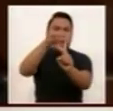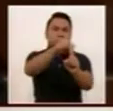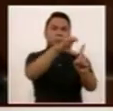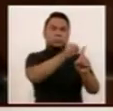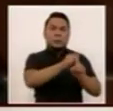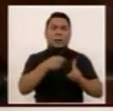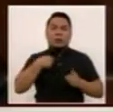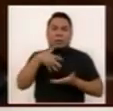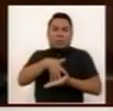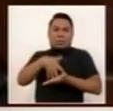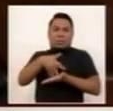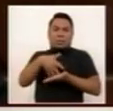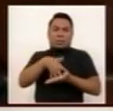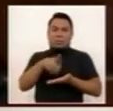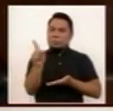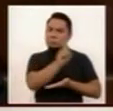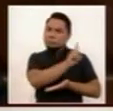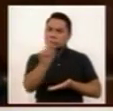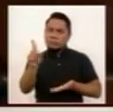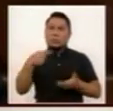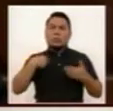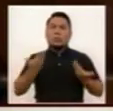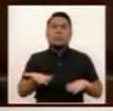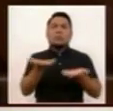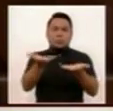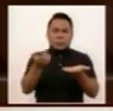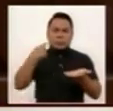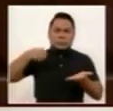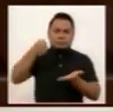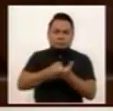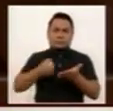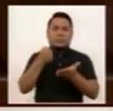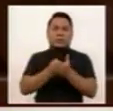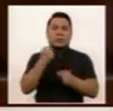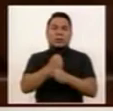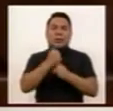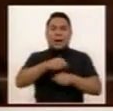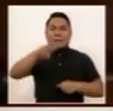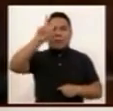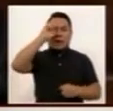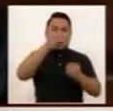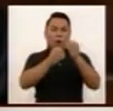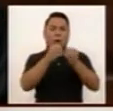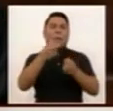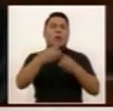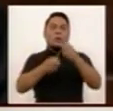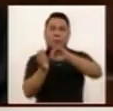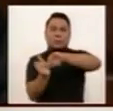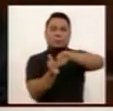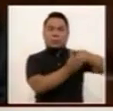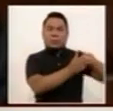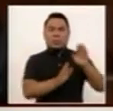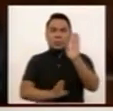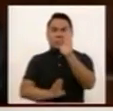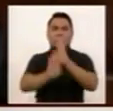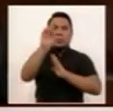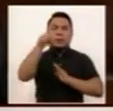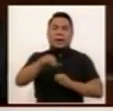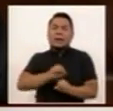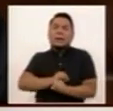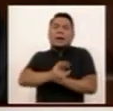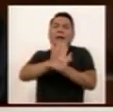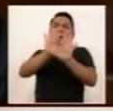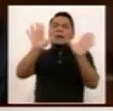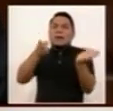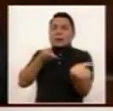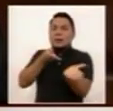llevar adelante las medidas necesarias para sacar al Perú de la situación actual. La transparencia